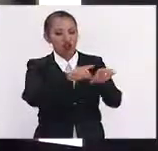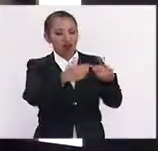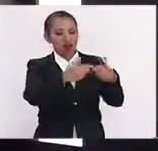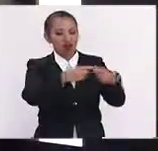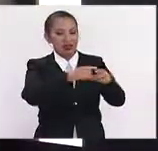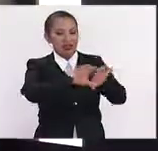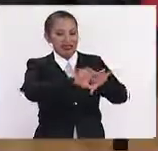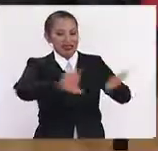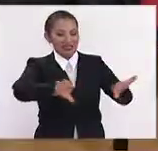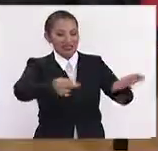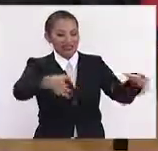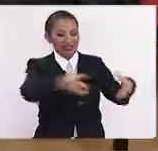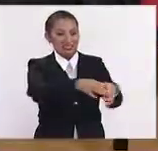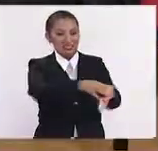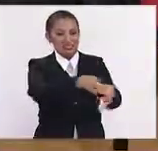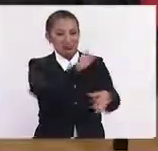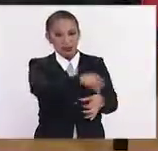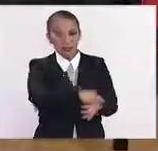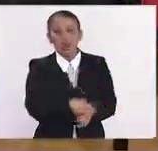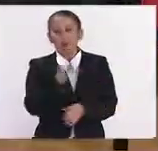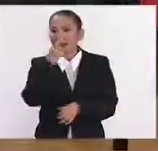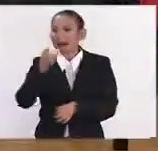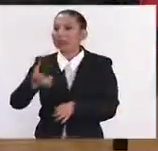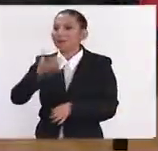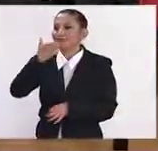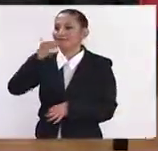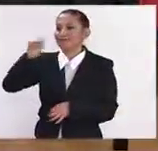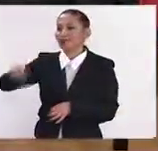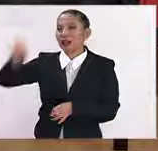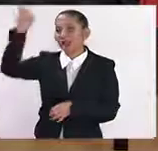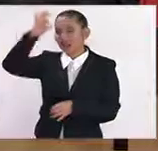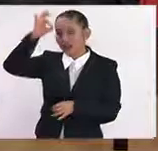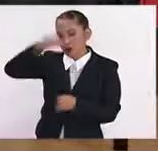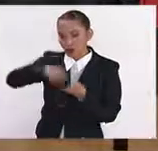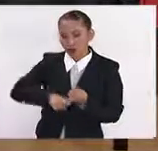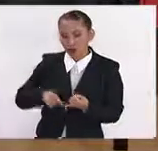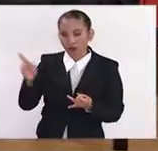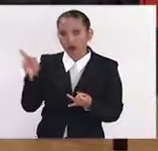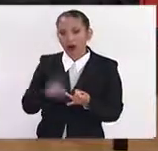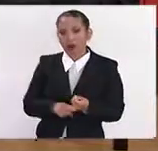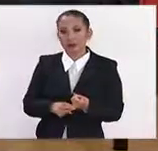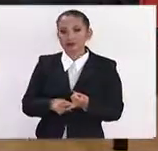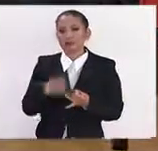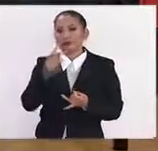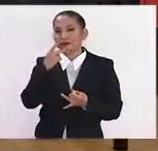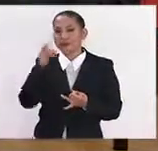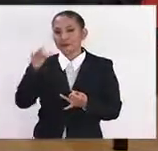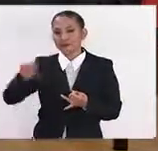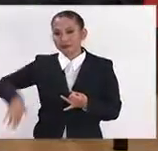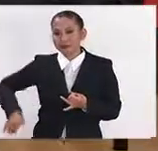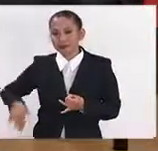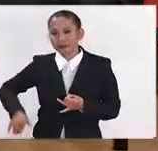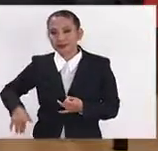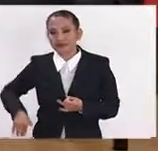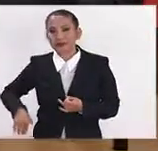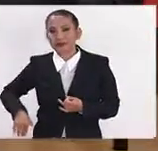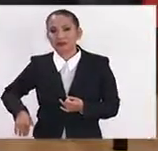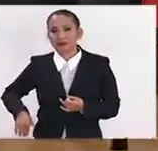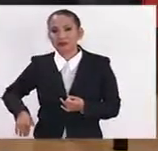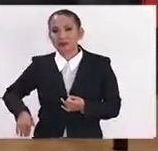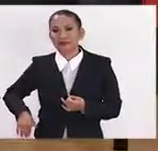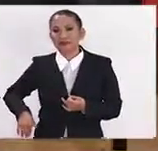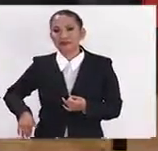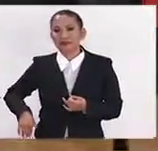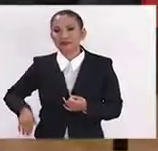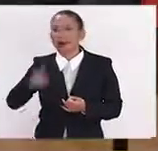Oye, ahora hablábamos de clásicos, filósofos, hablabas hace unos momentos